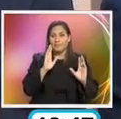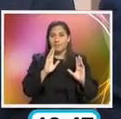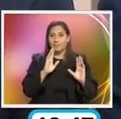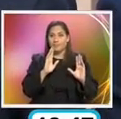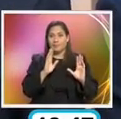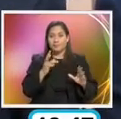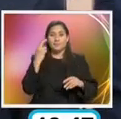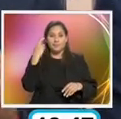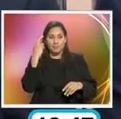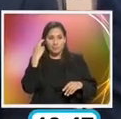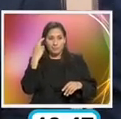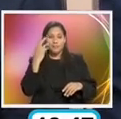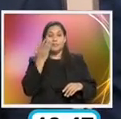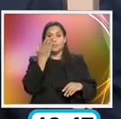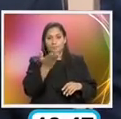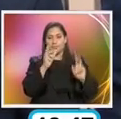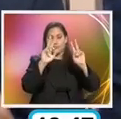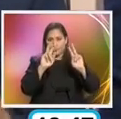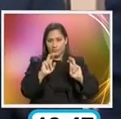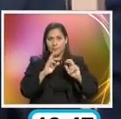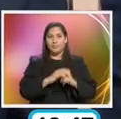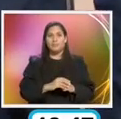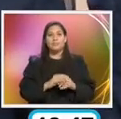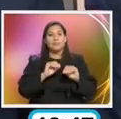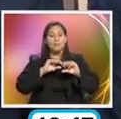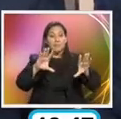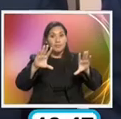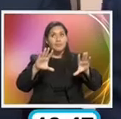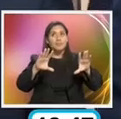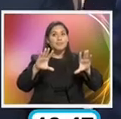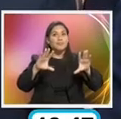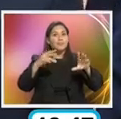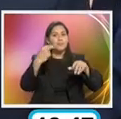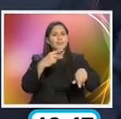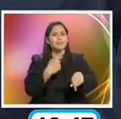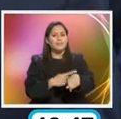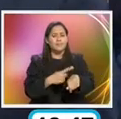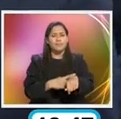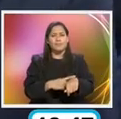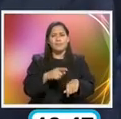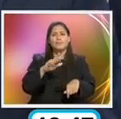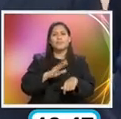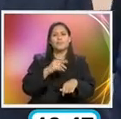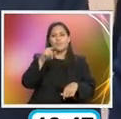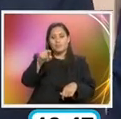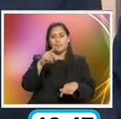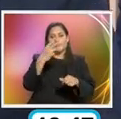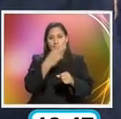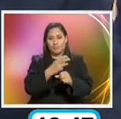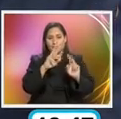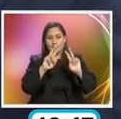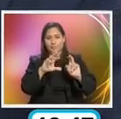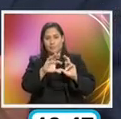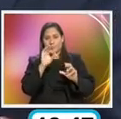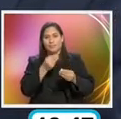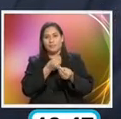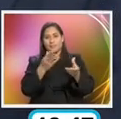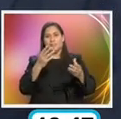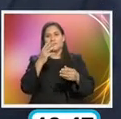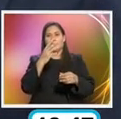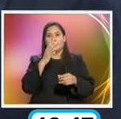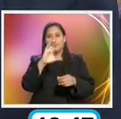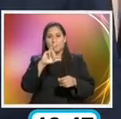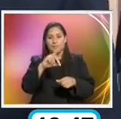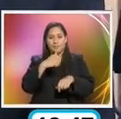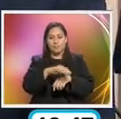ya la radio ya nos pidió un tema que se va a sonar que se llama Enfermo de ti. Ese va a ser el tercer sencillo que se va a soltar de este disco